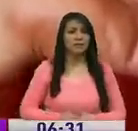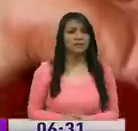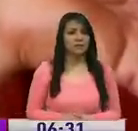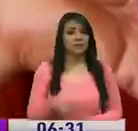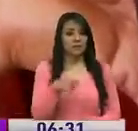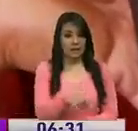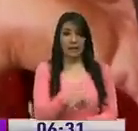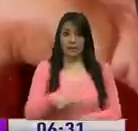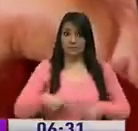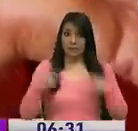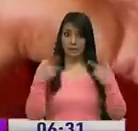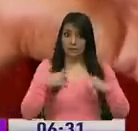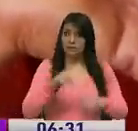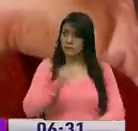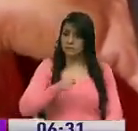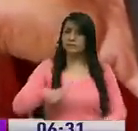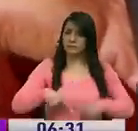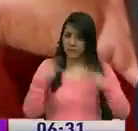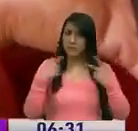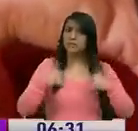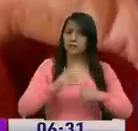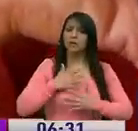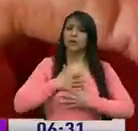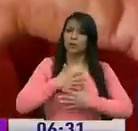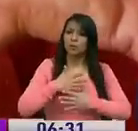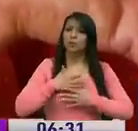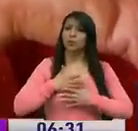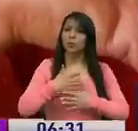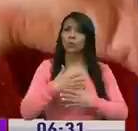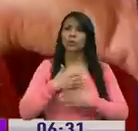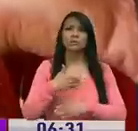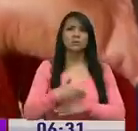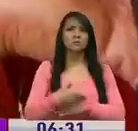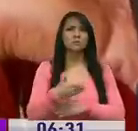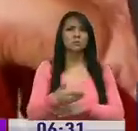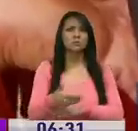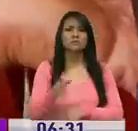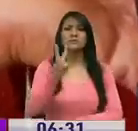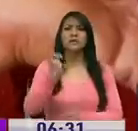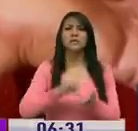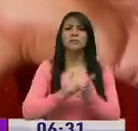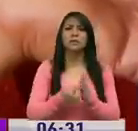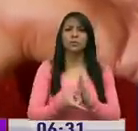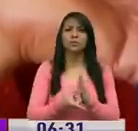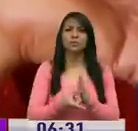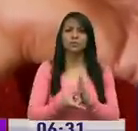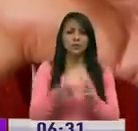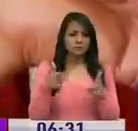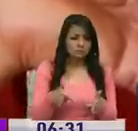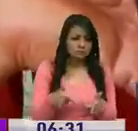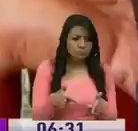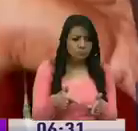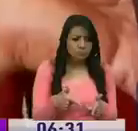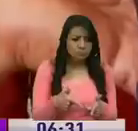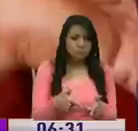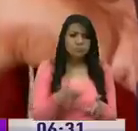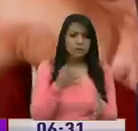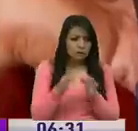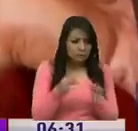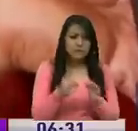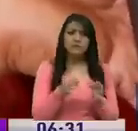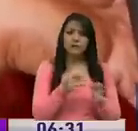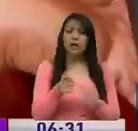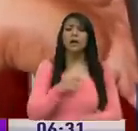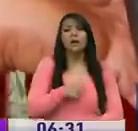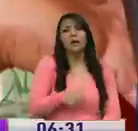todavía respiraba claro se movía él se movía como hasta los que unos 20 minutos que pasó eso que estuvimos ahí con él le le hablábamos y él